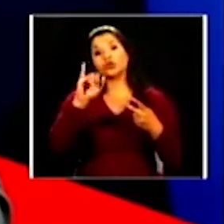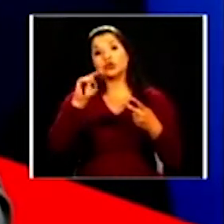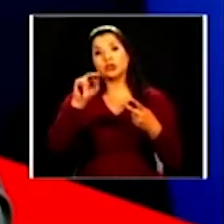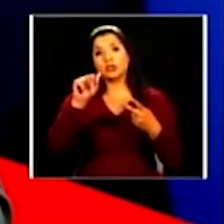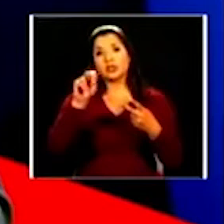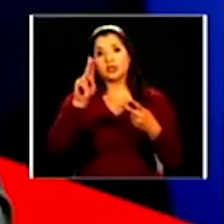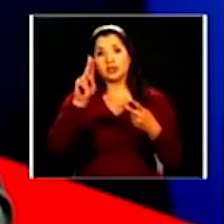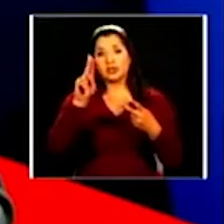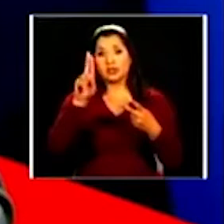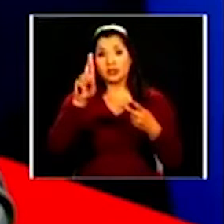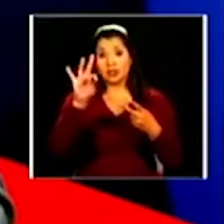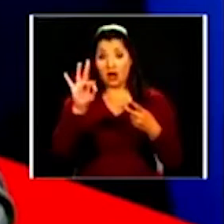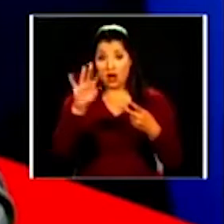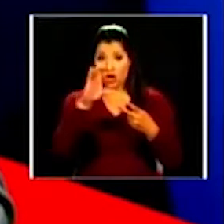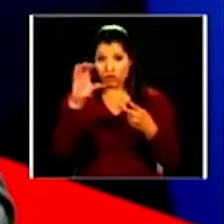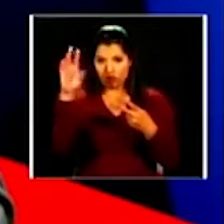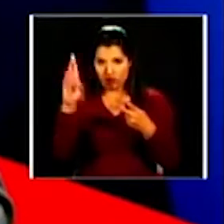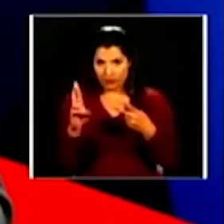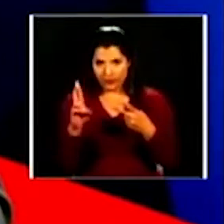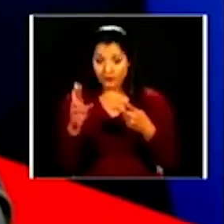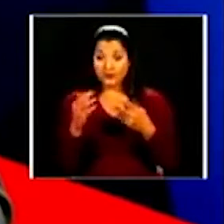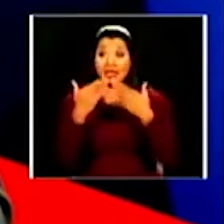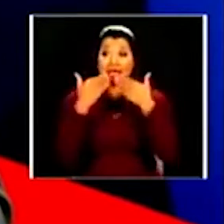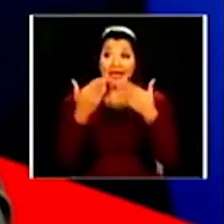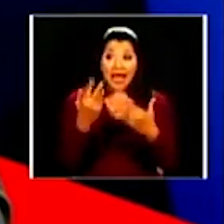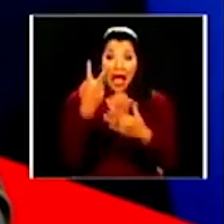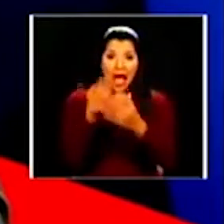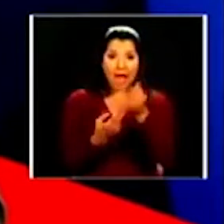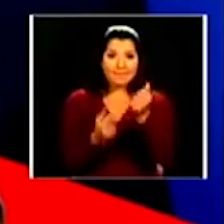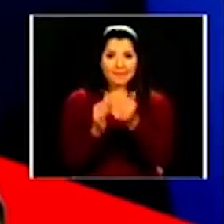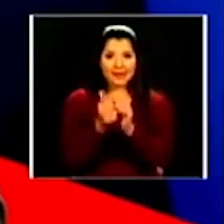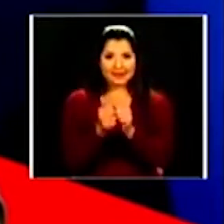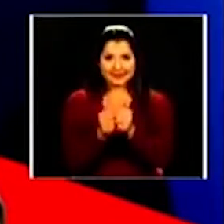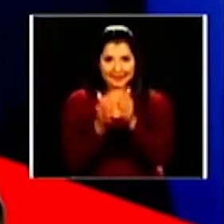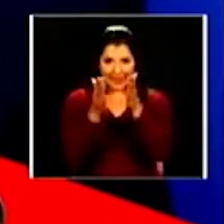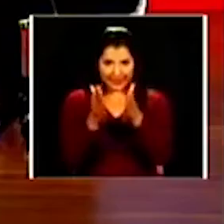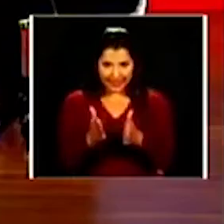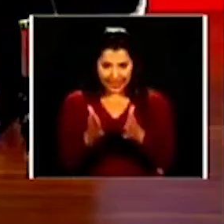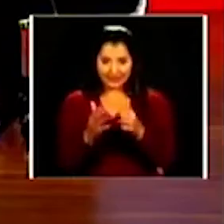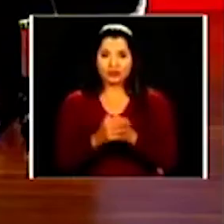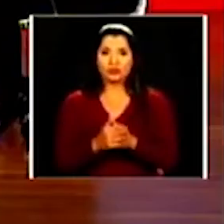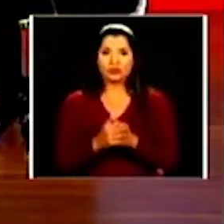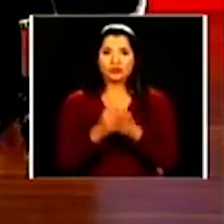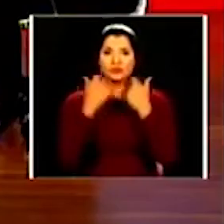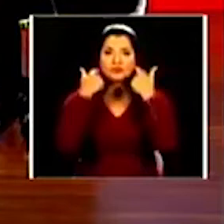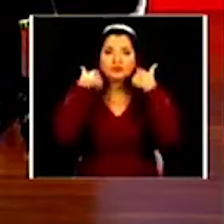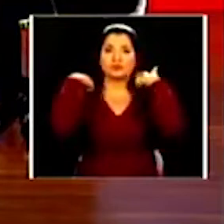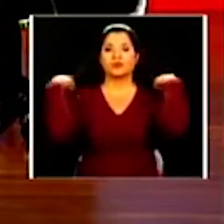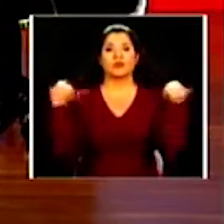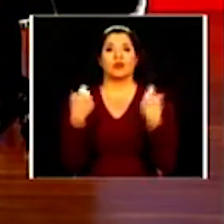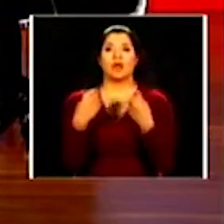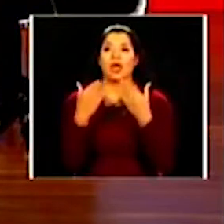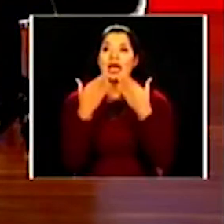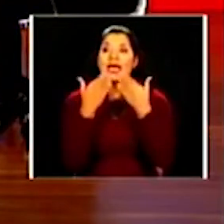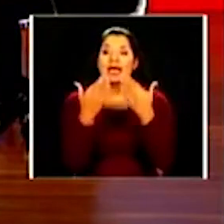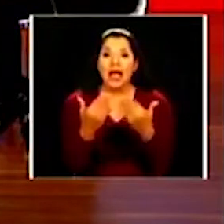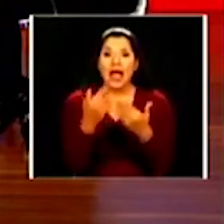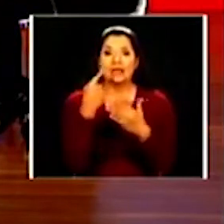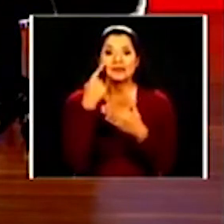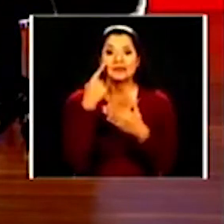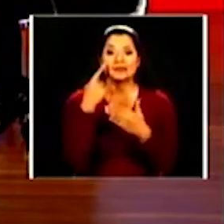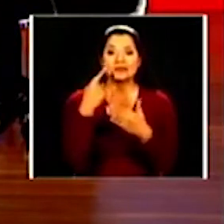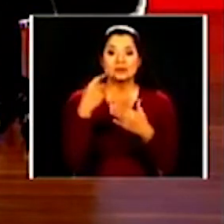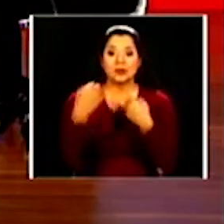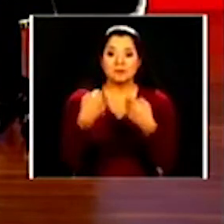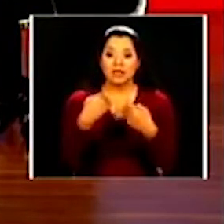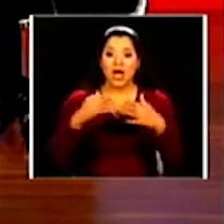Y también les agradecemos mucho a los dos candidatos, de nuevo, insistir en los mecanismos, en el cómo,